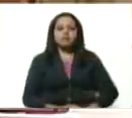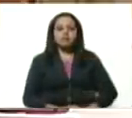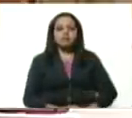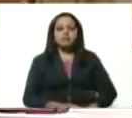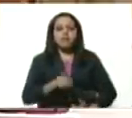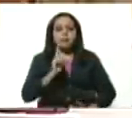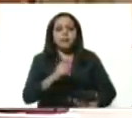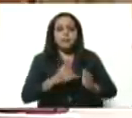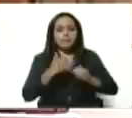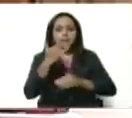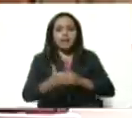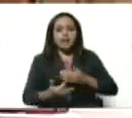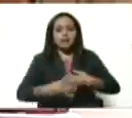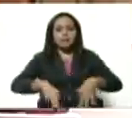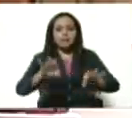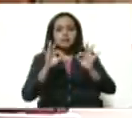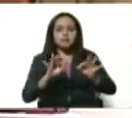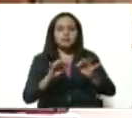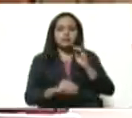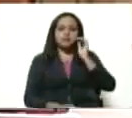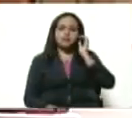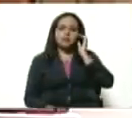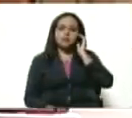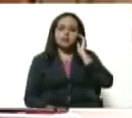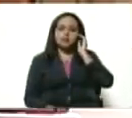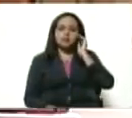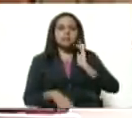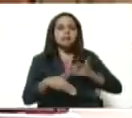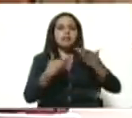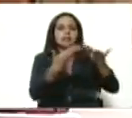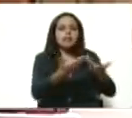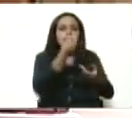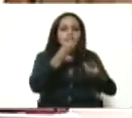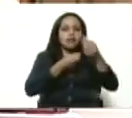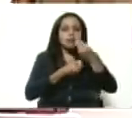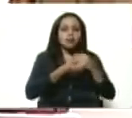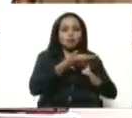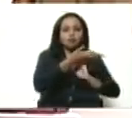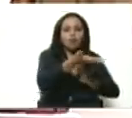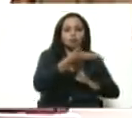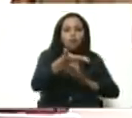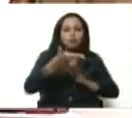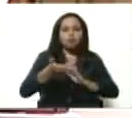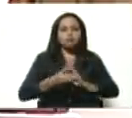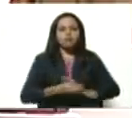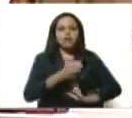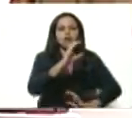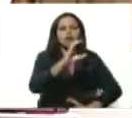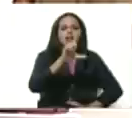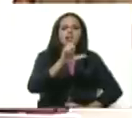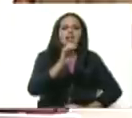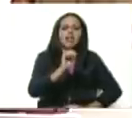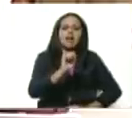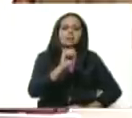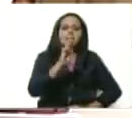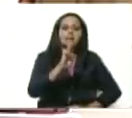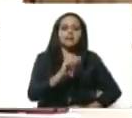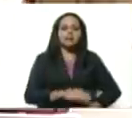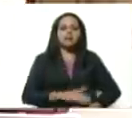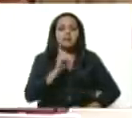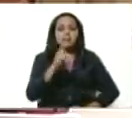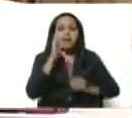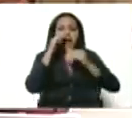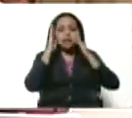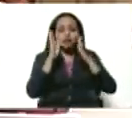planes especiales de garantía de los alimentos a través de la distribución de los clave bueno atención